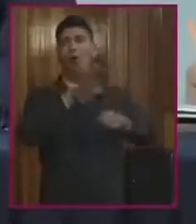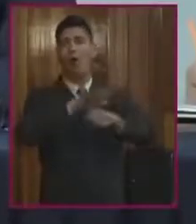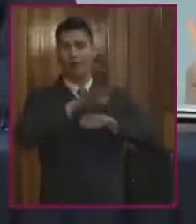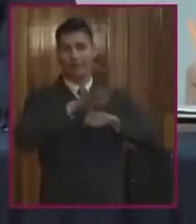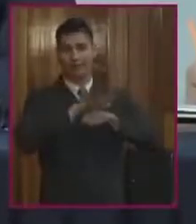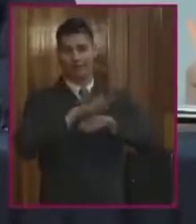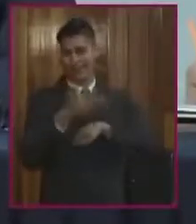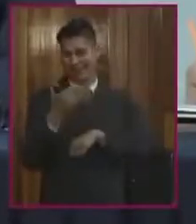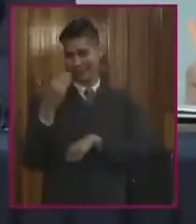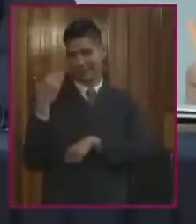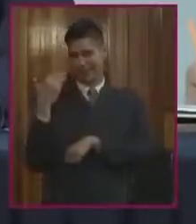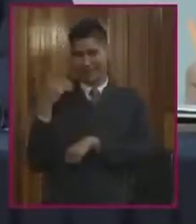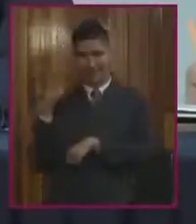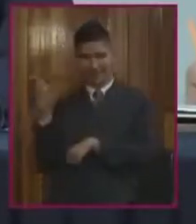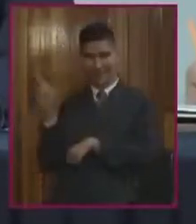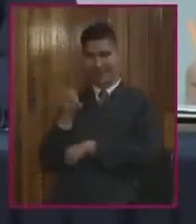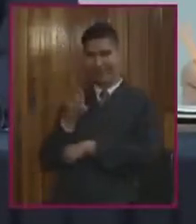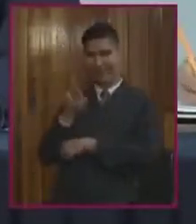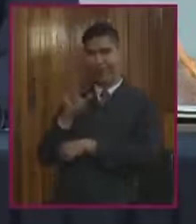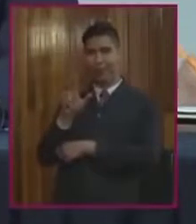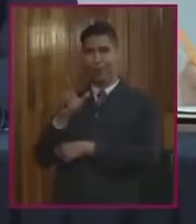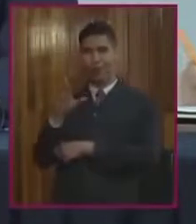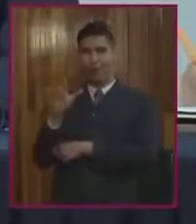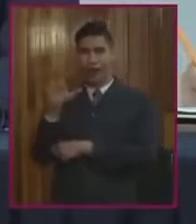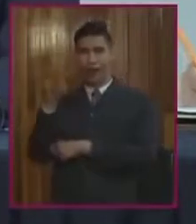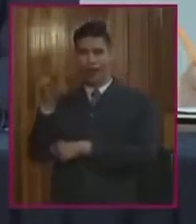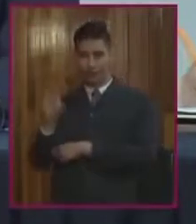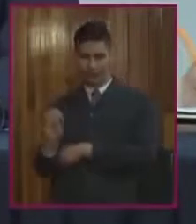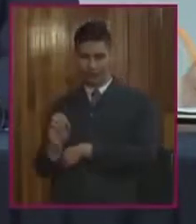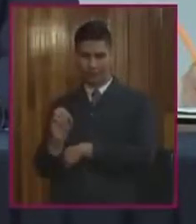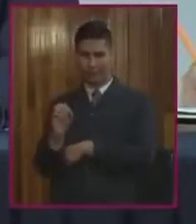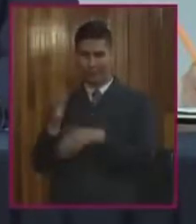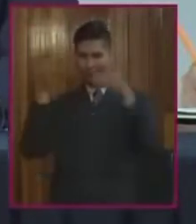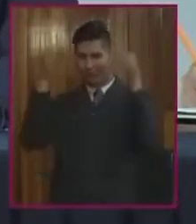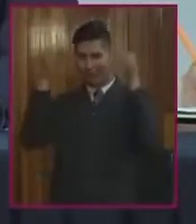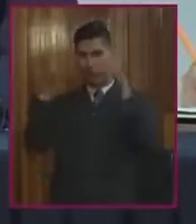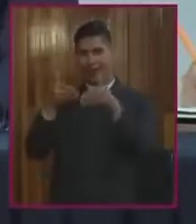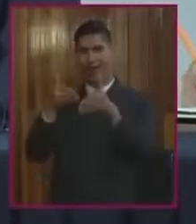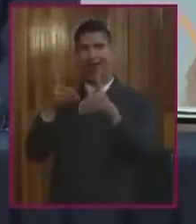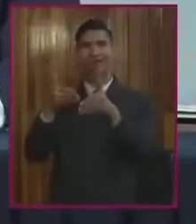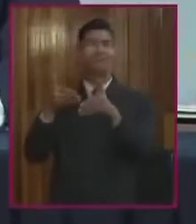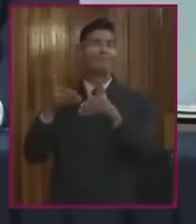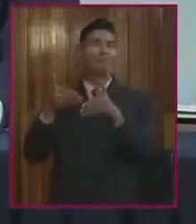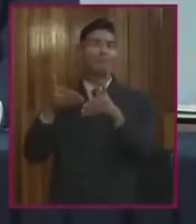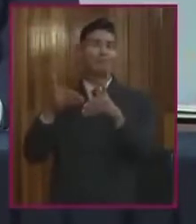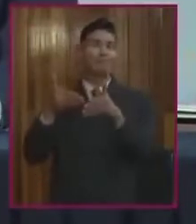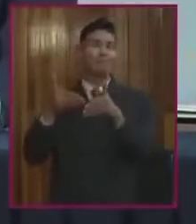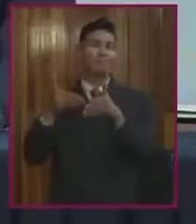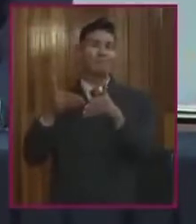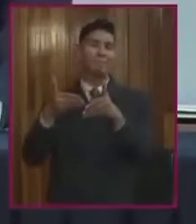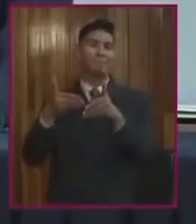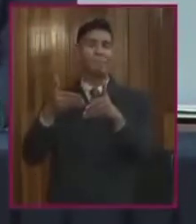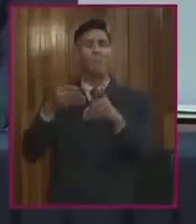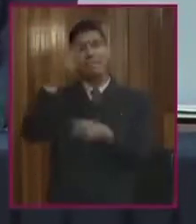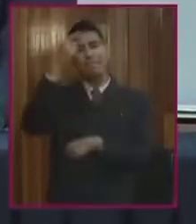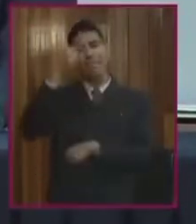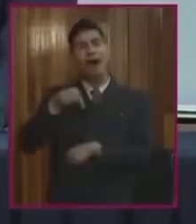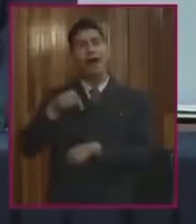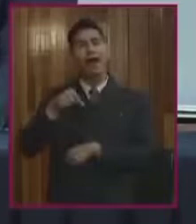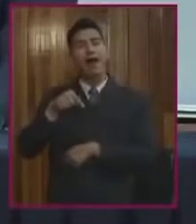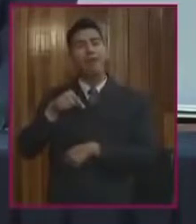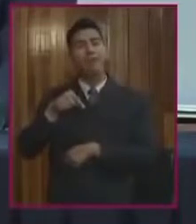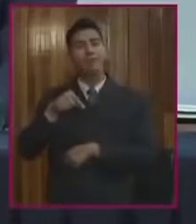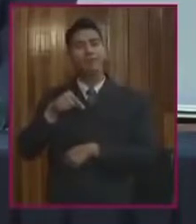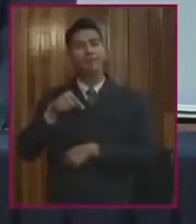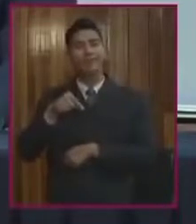doctor Luciano Concheiro, fundacional, que nos está ubicando,